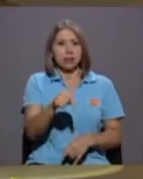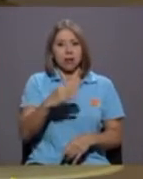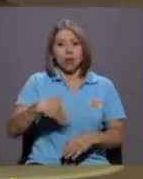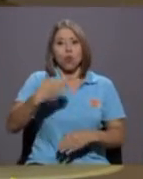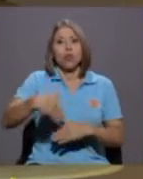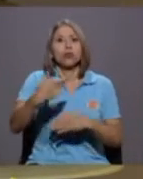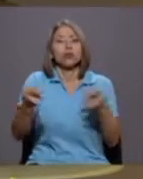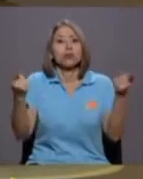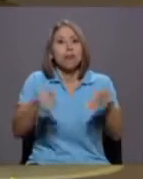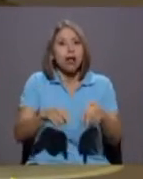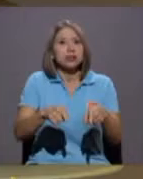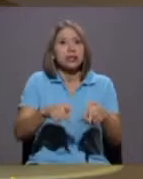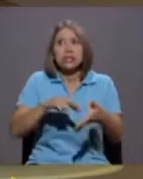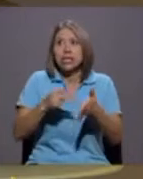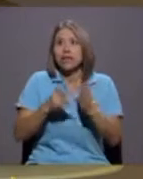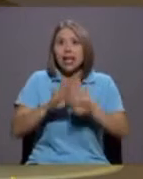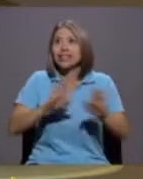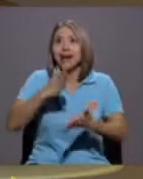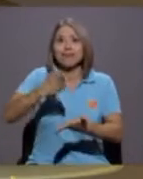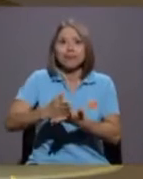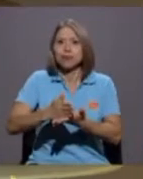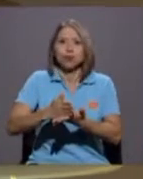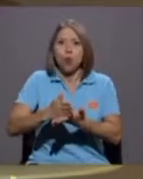no quiere decir que no vienen, es que